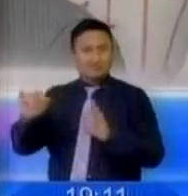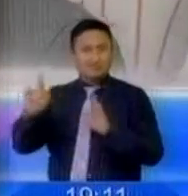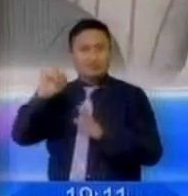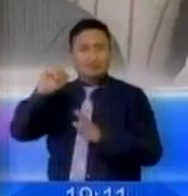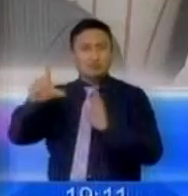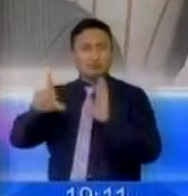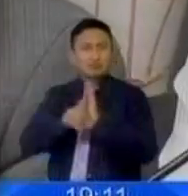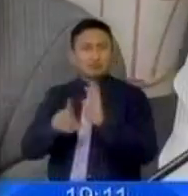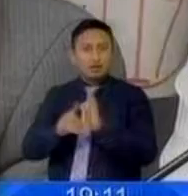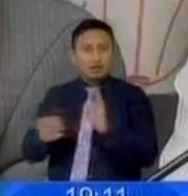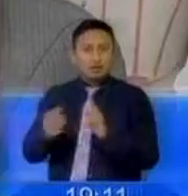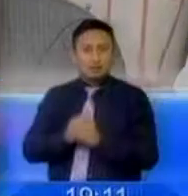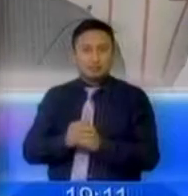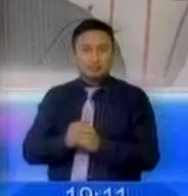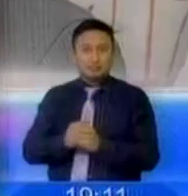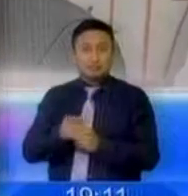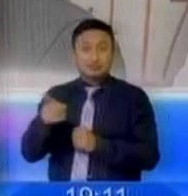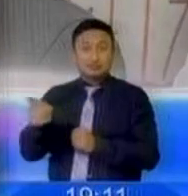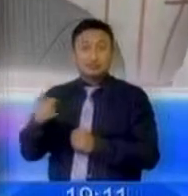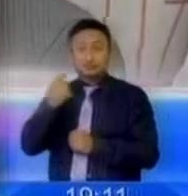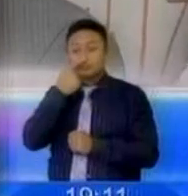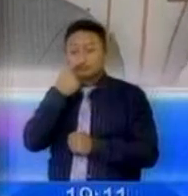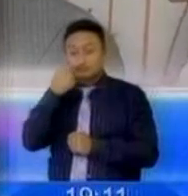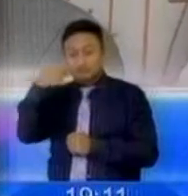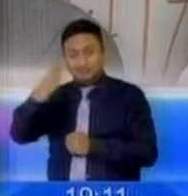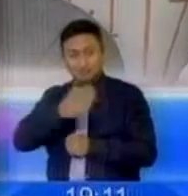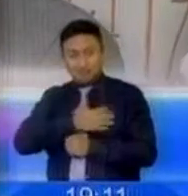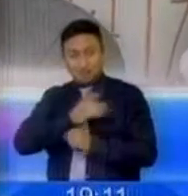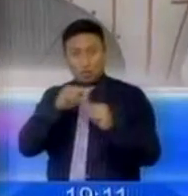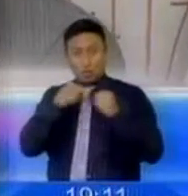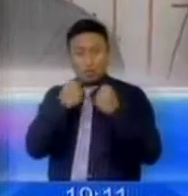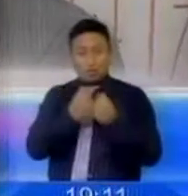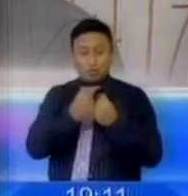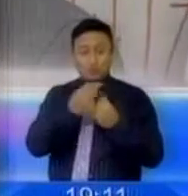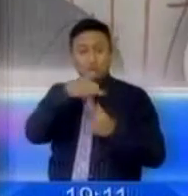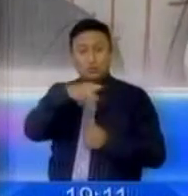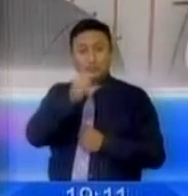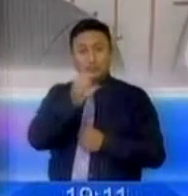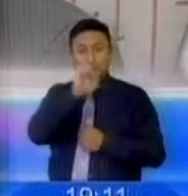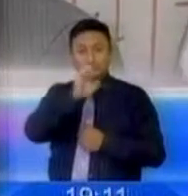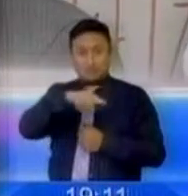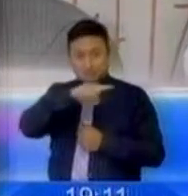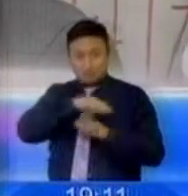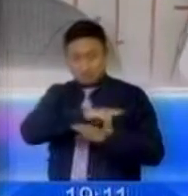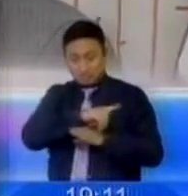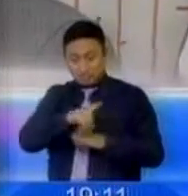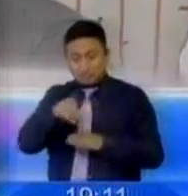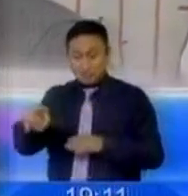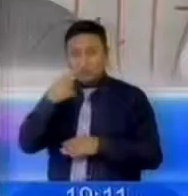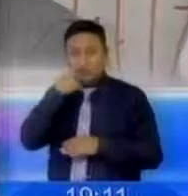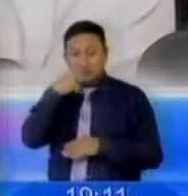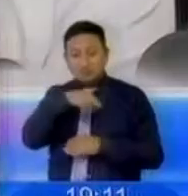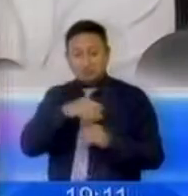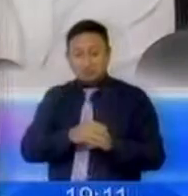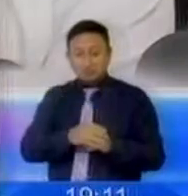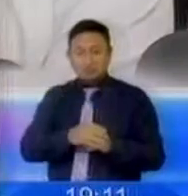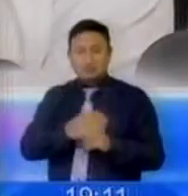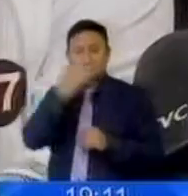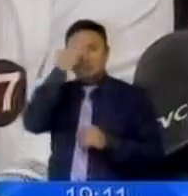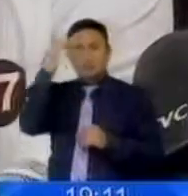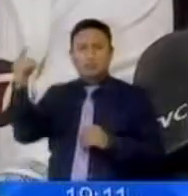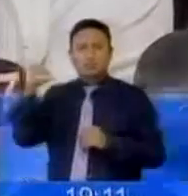tomado injerencia dentro de las resoluciones del Partido Socialista Ecuatoriano a través de una resolución ilegal.